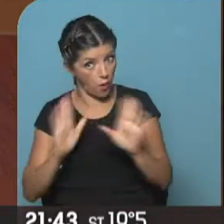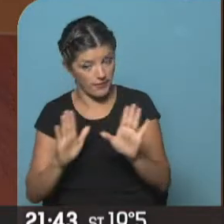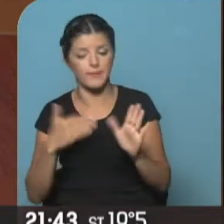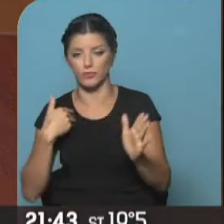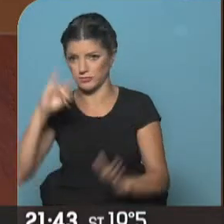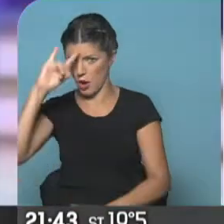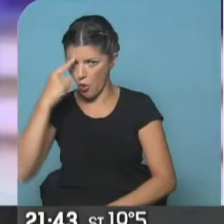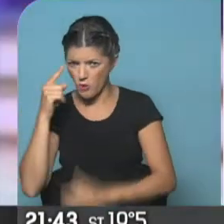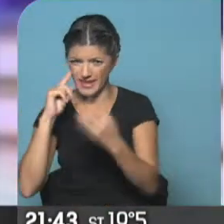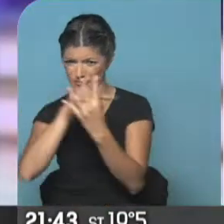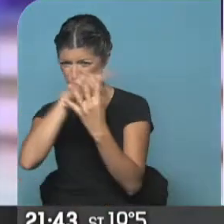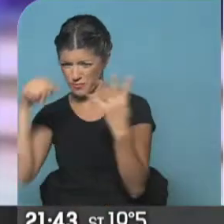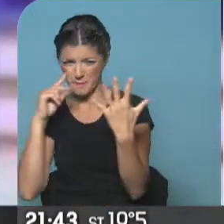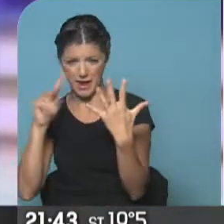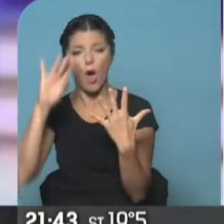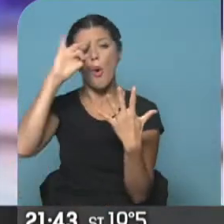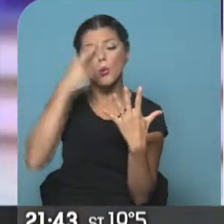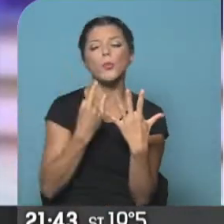Uruguay, ni Perú